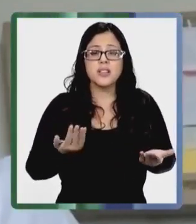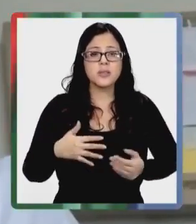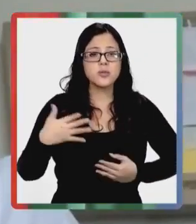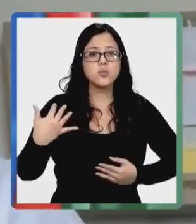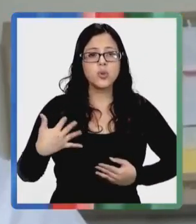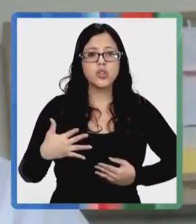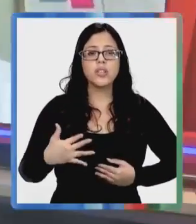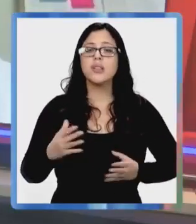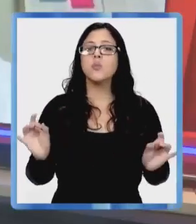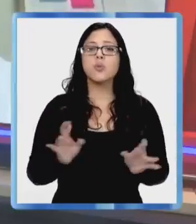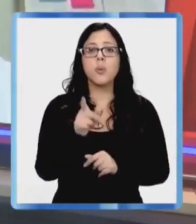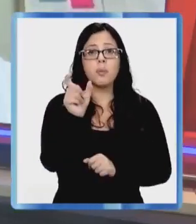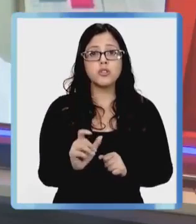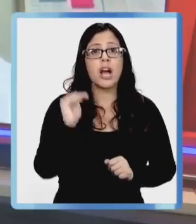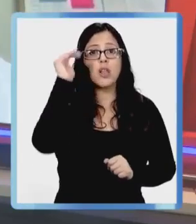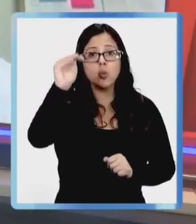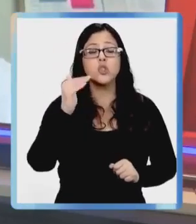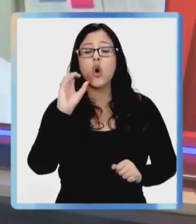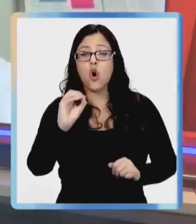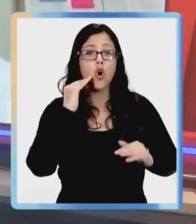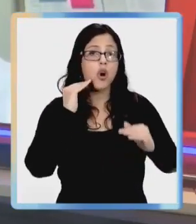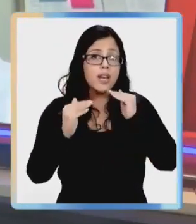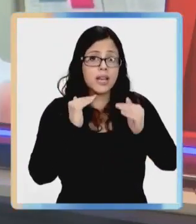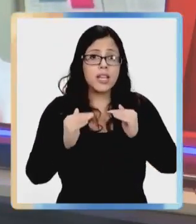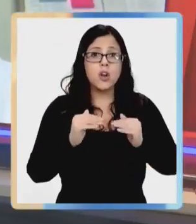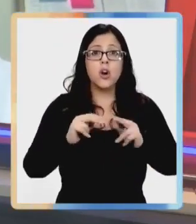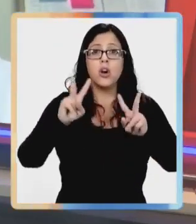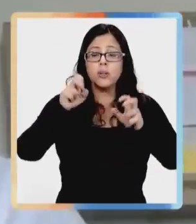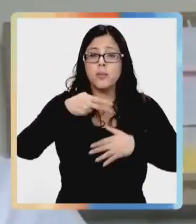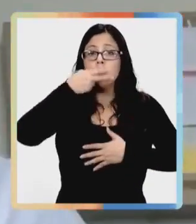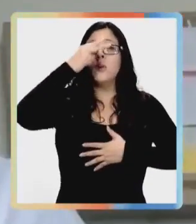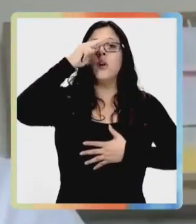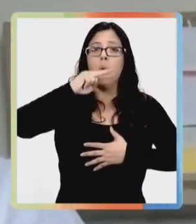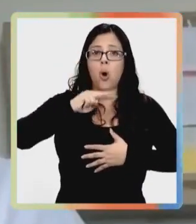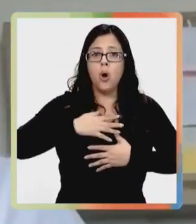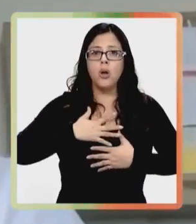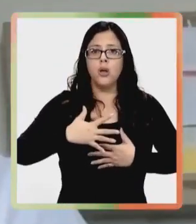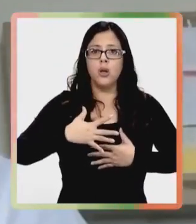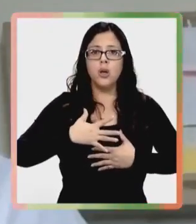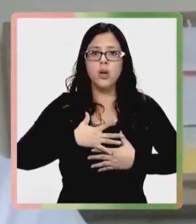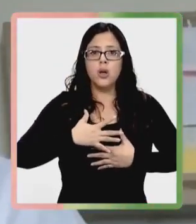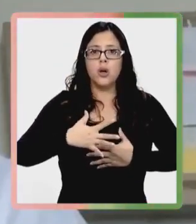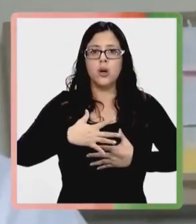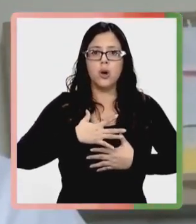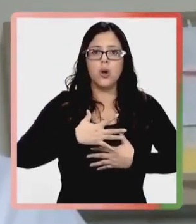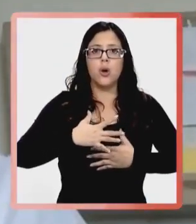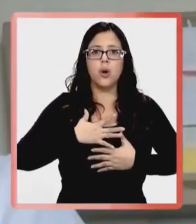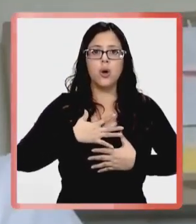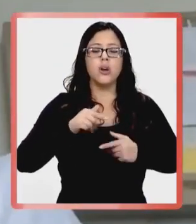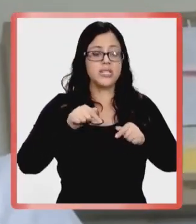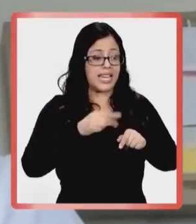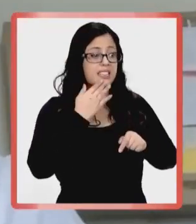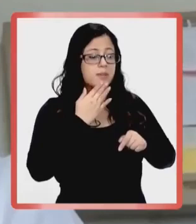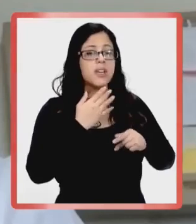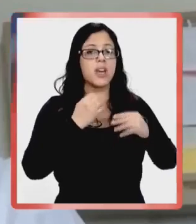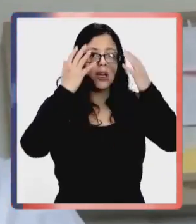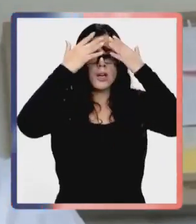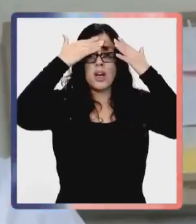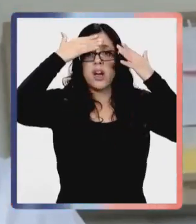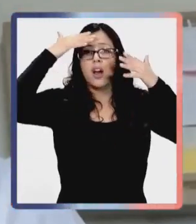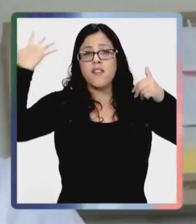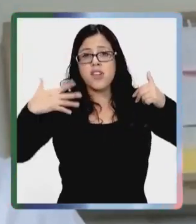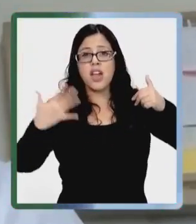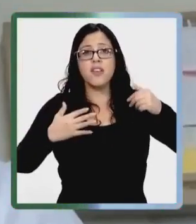importante porque ya sea adulto o sea un niño, con la respiración intensa y con la fiebre se pierde mucha agua y eso